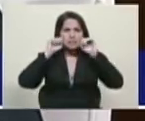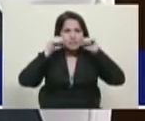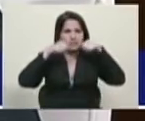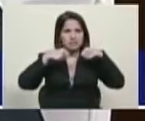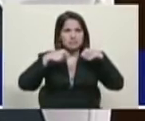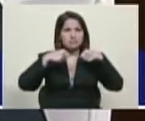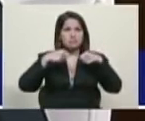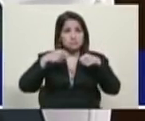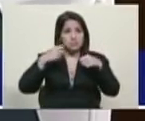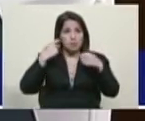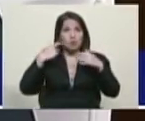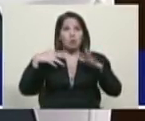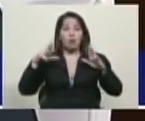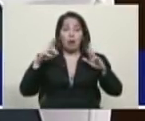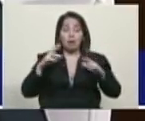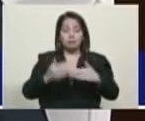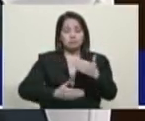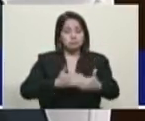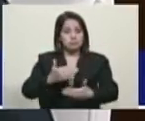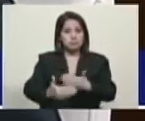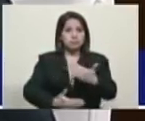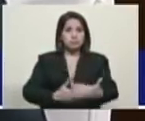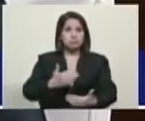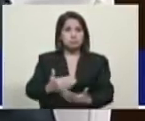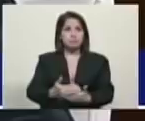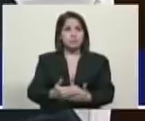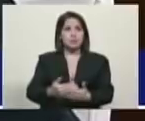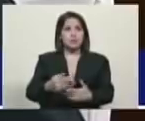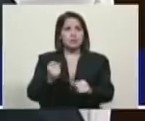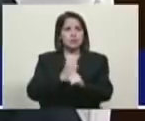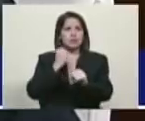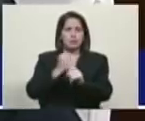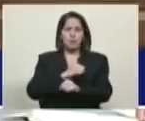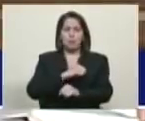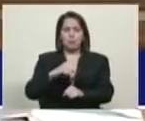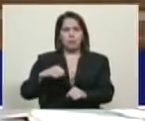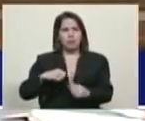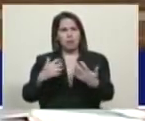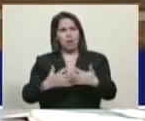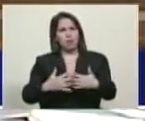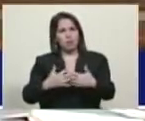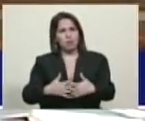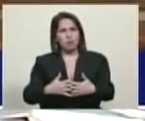mediante, sí, se sigue avanzando en el esquema que se viene trabajando entre el sector privado y